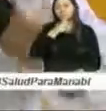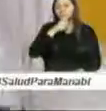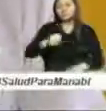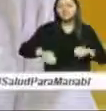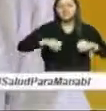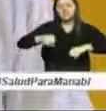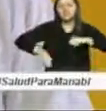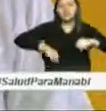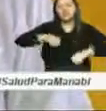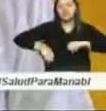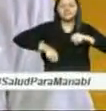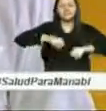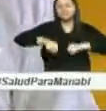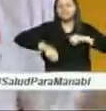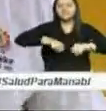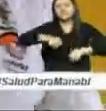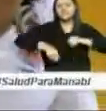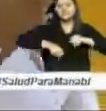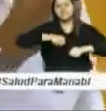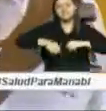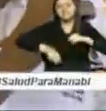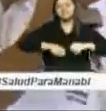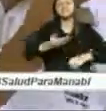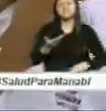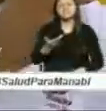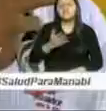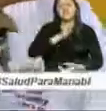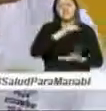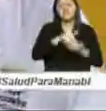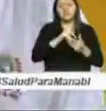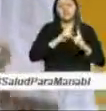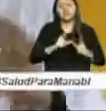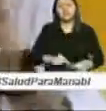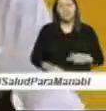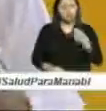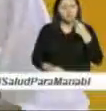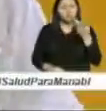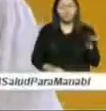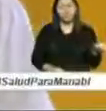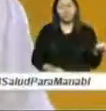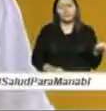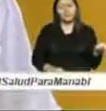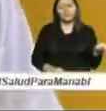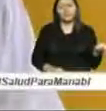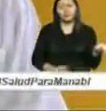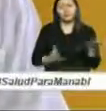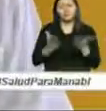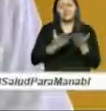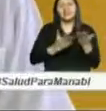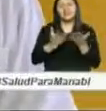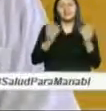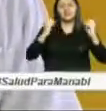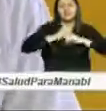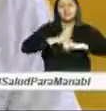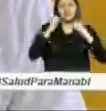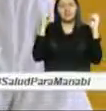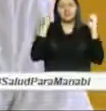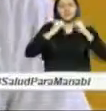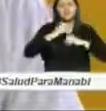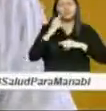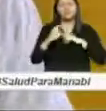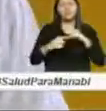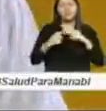haciendo bicicleta estática en un centro de salud público que tiene ese servicio de terapia física.